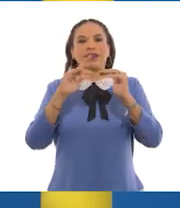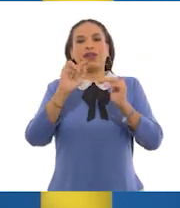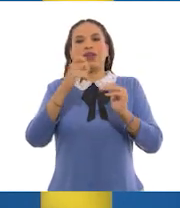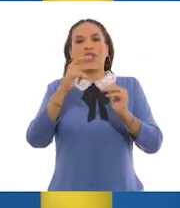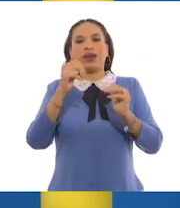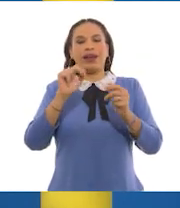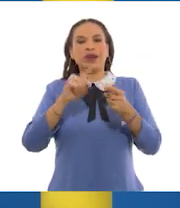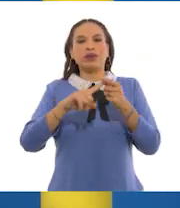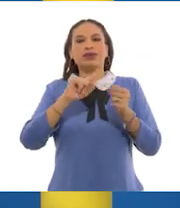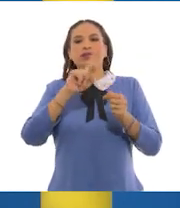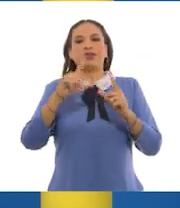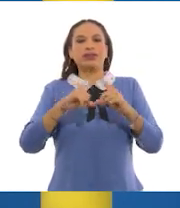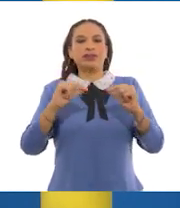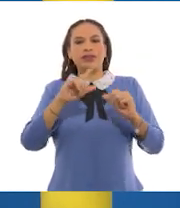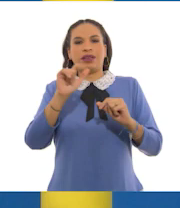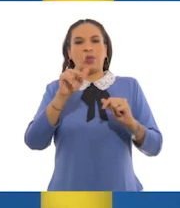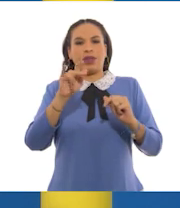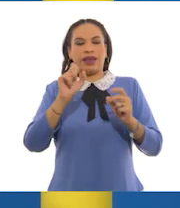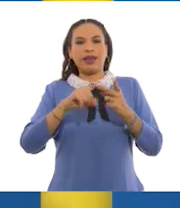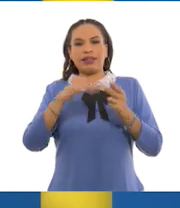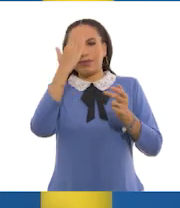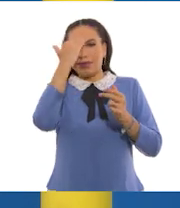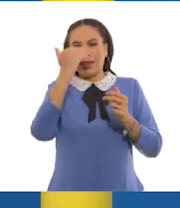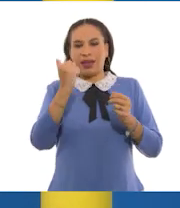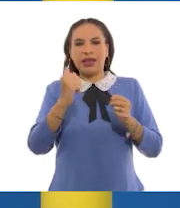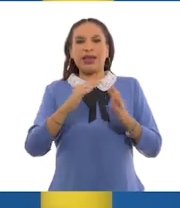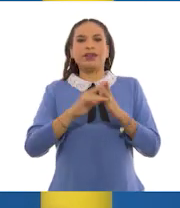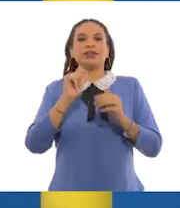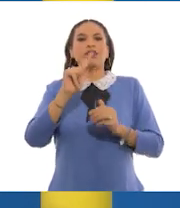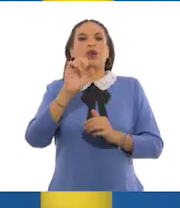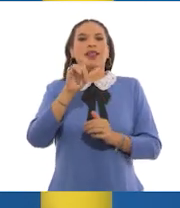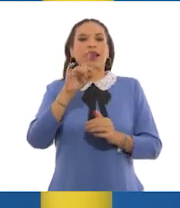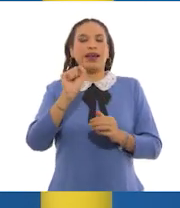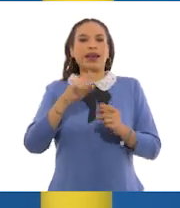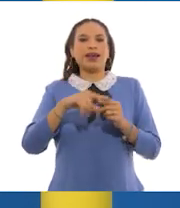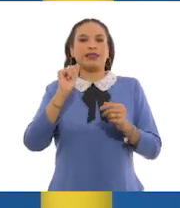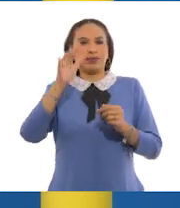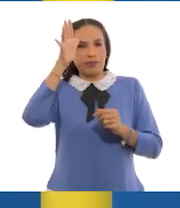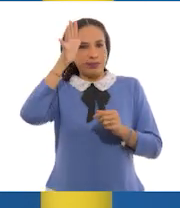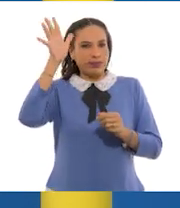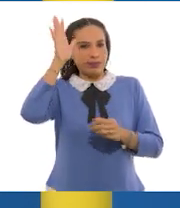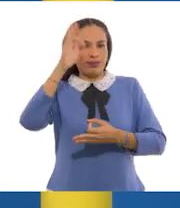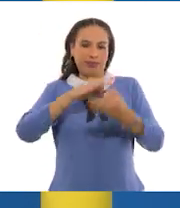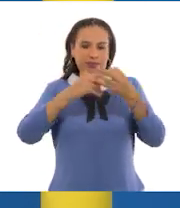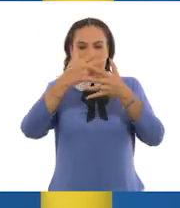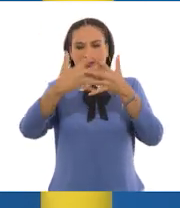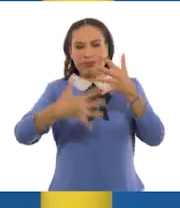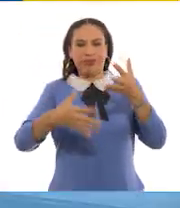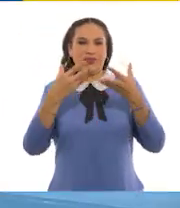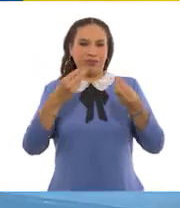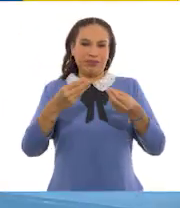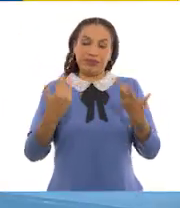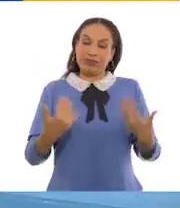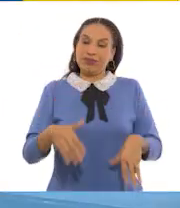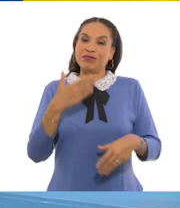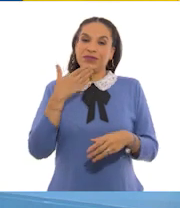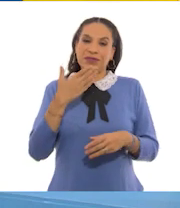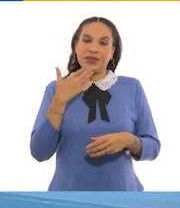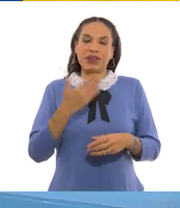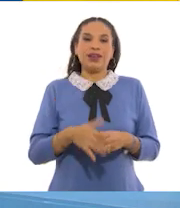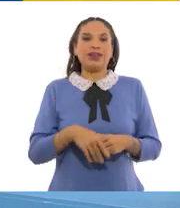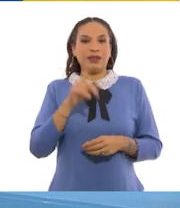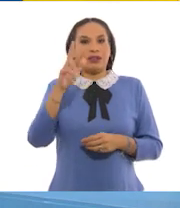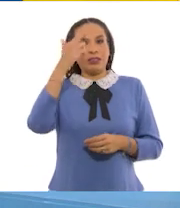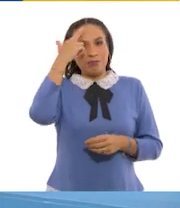zapotecos, mayas, toltecas, los mexicas y bueno, entre otros, ¿verdad? Oh, muy bien, Juan Carlos, qué